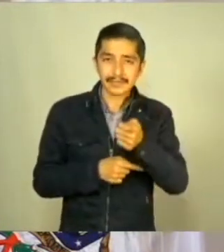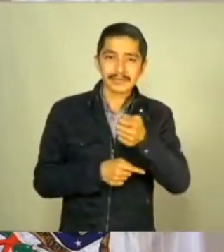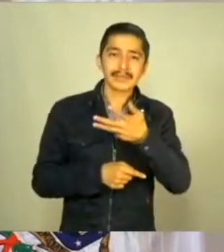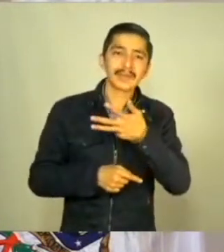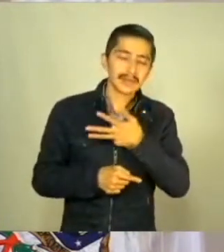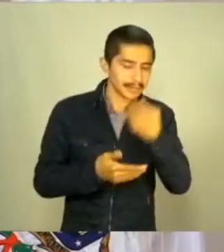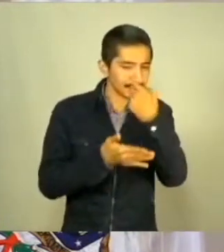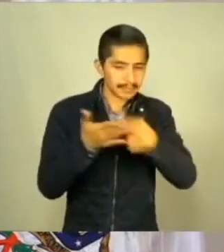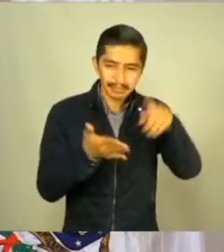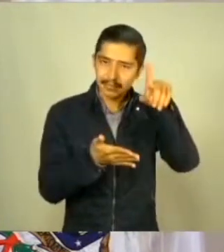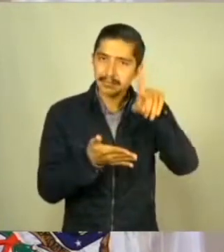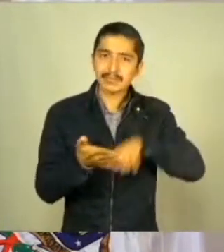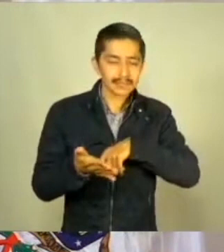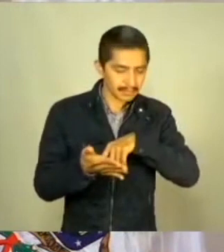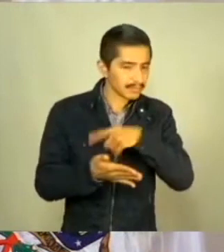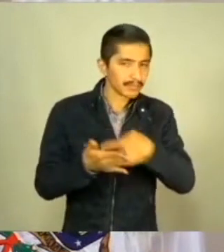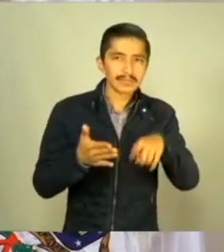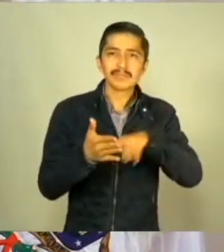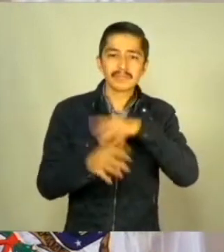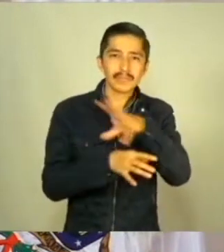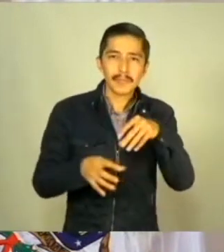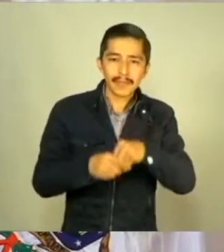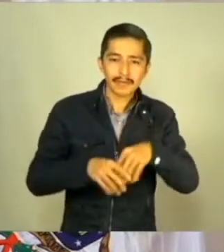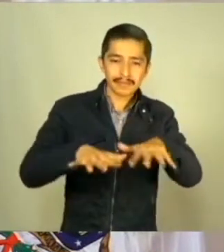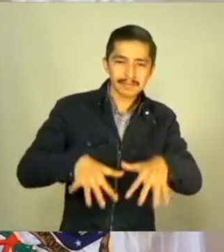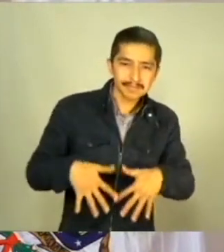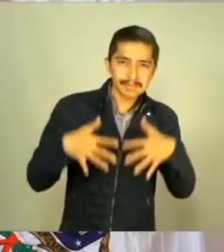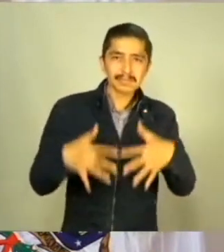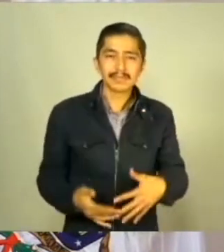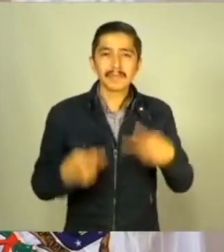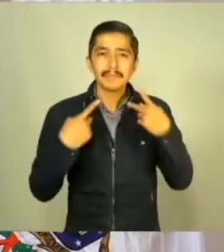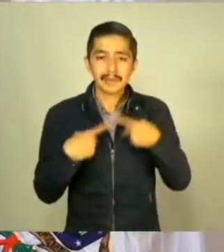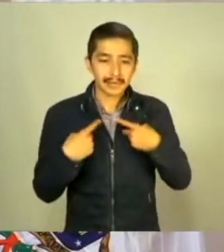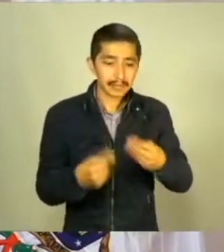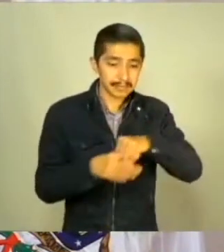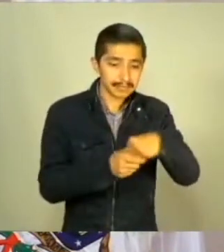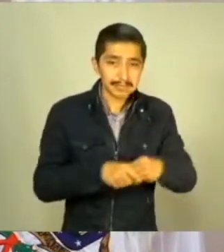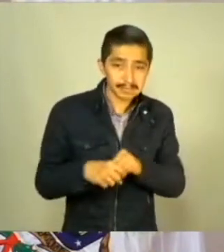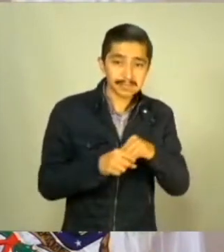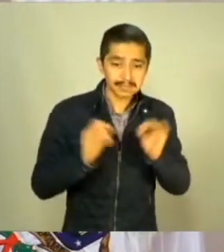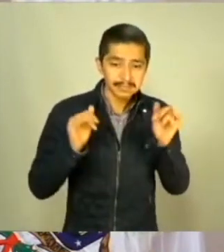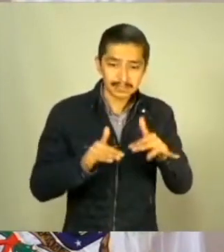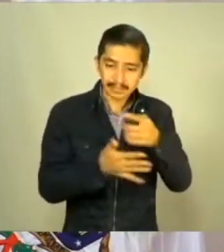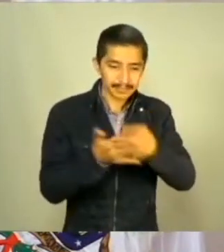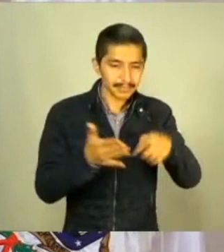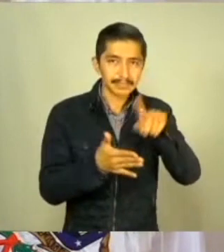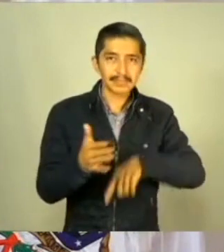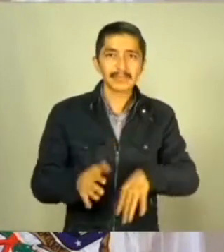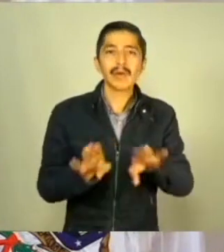cancelación de todos aquellos eventos con concentración de gente como